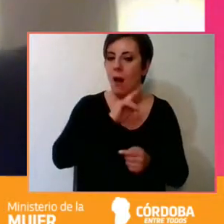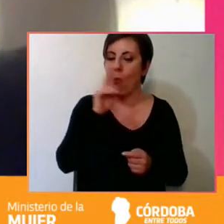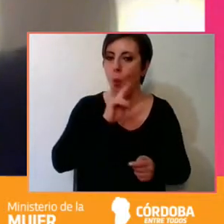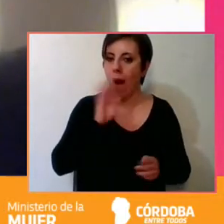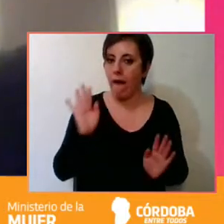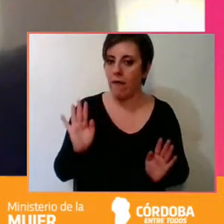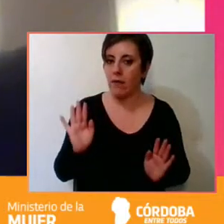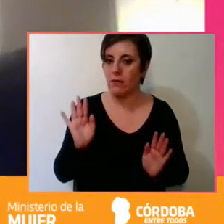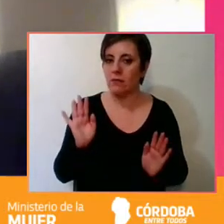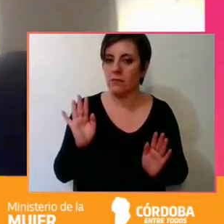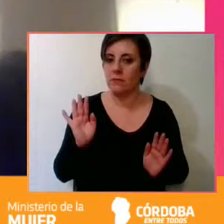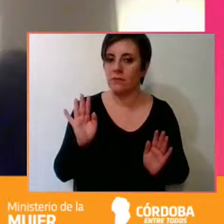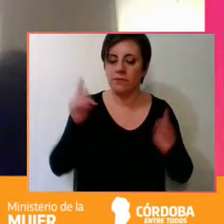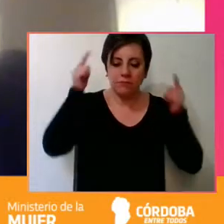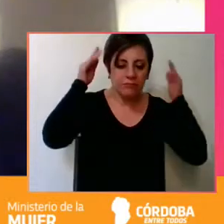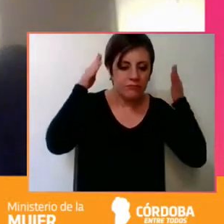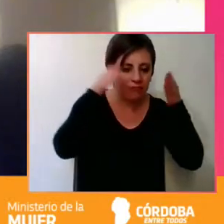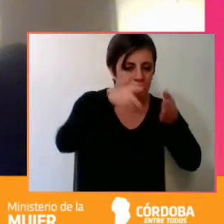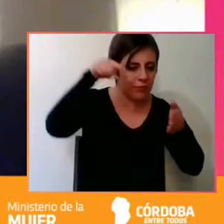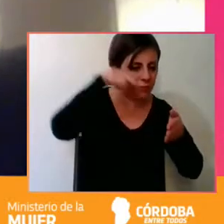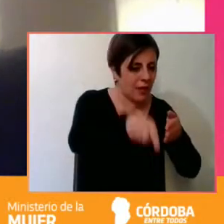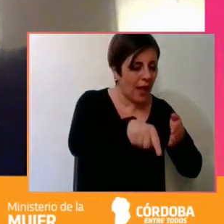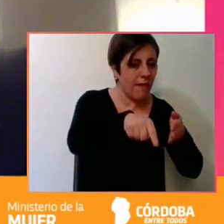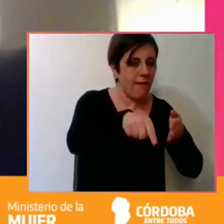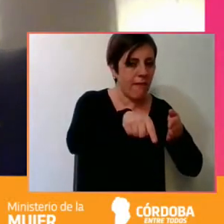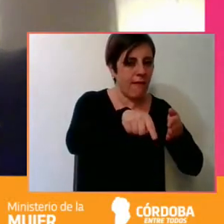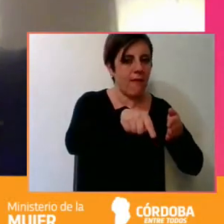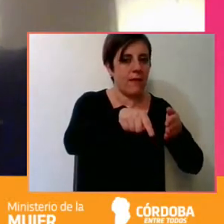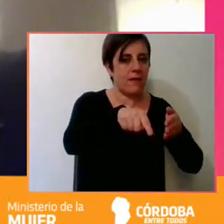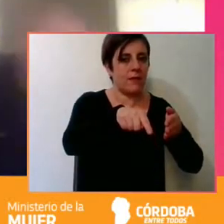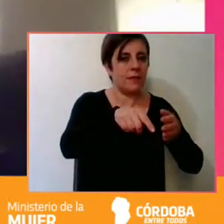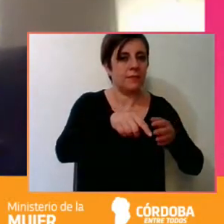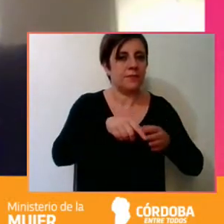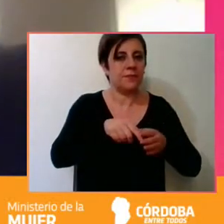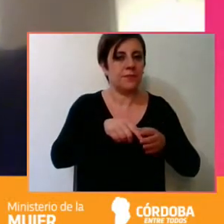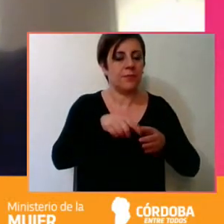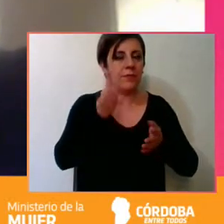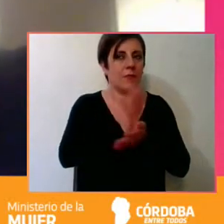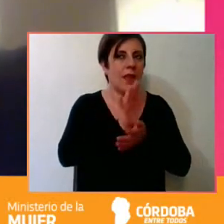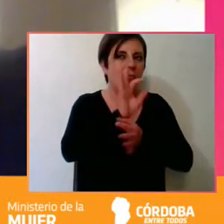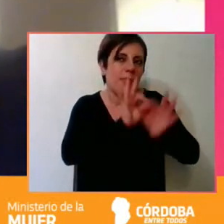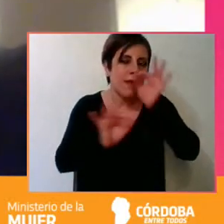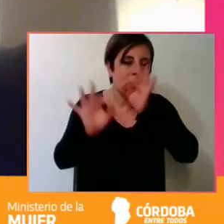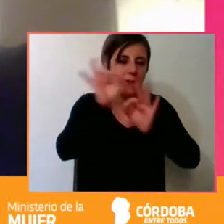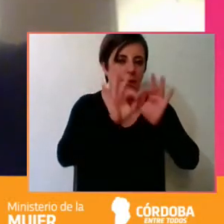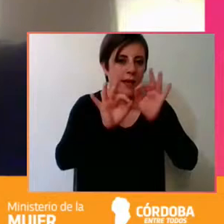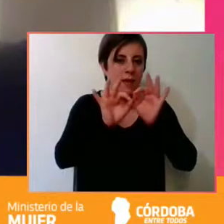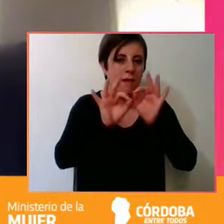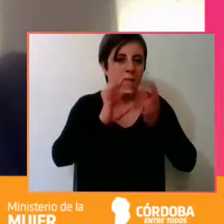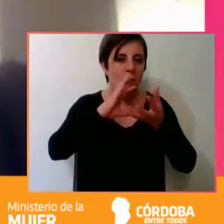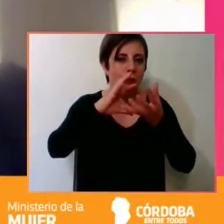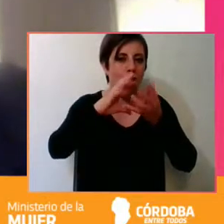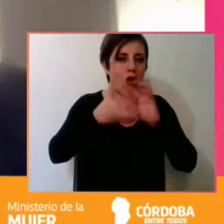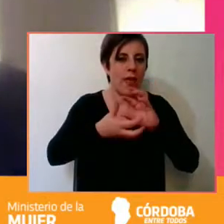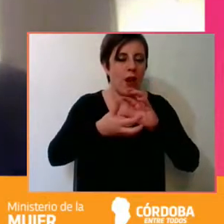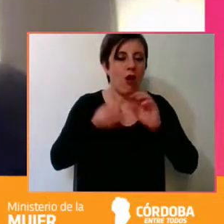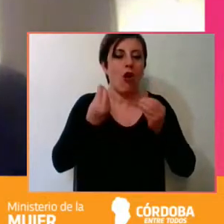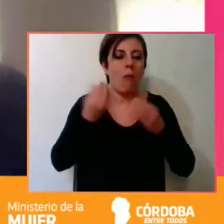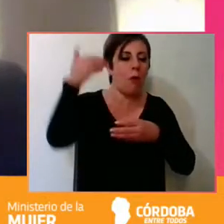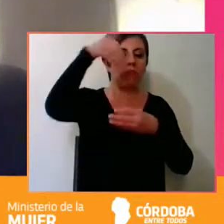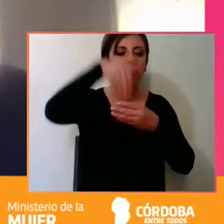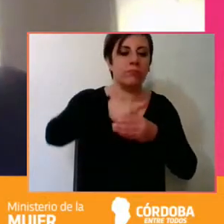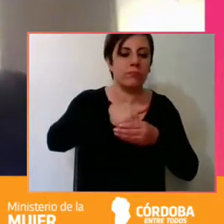que centran su atención, que diseñan el modelo de intervención